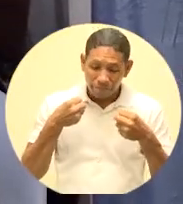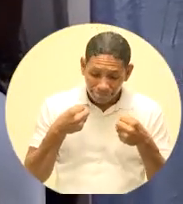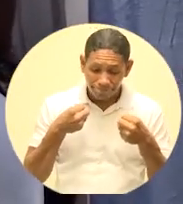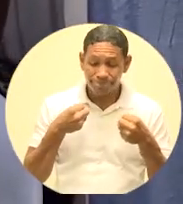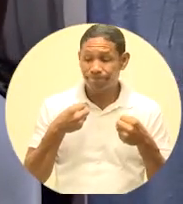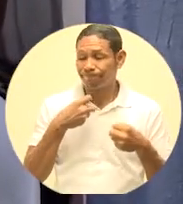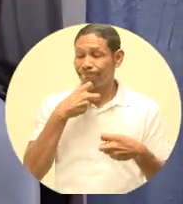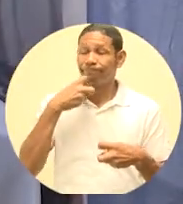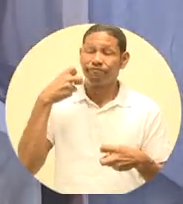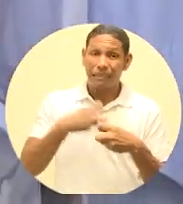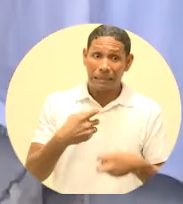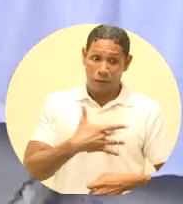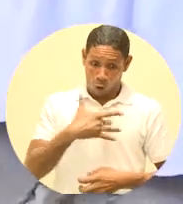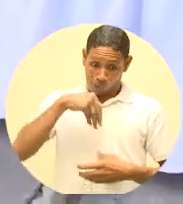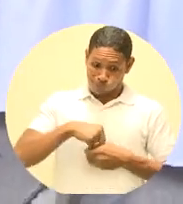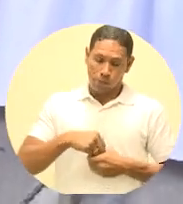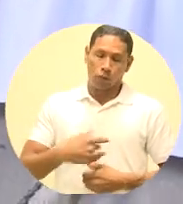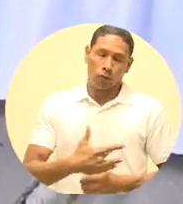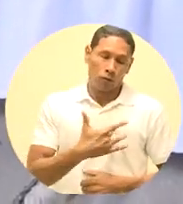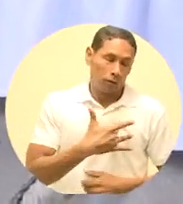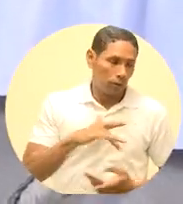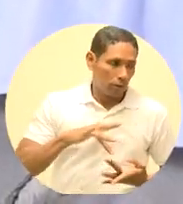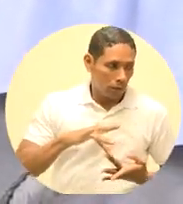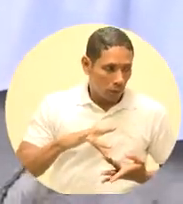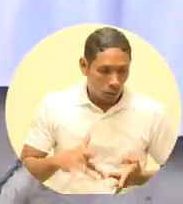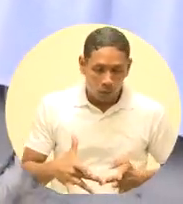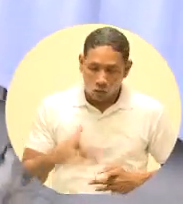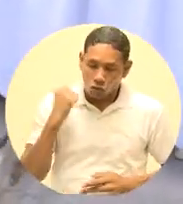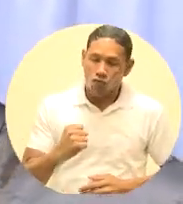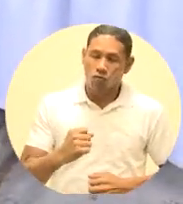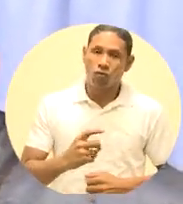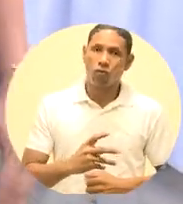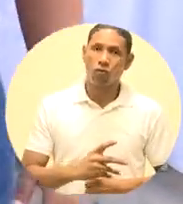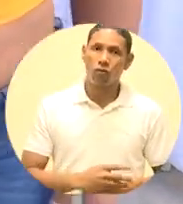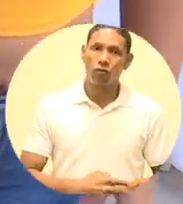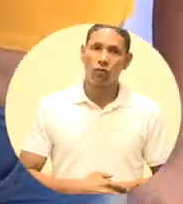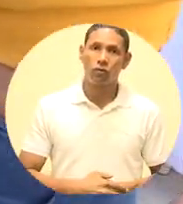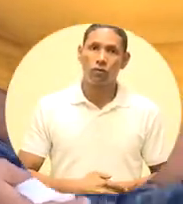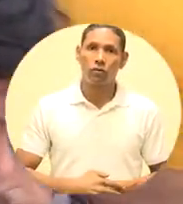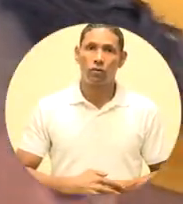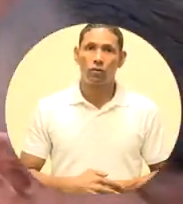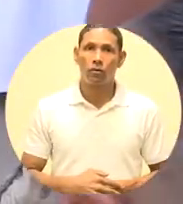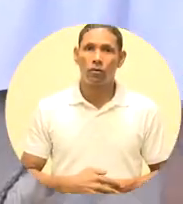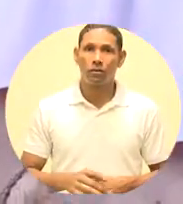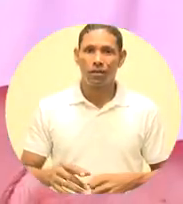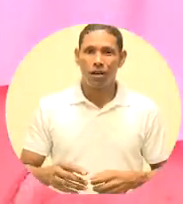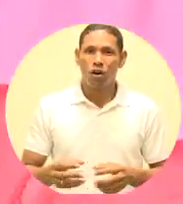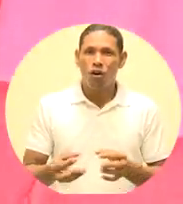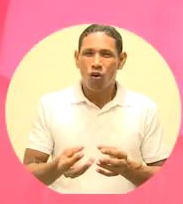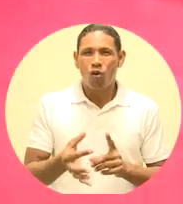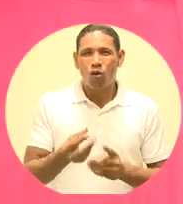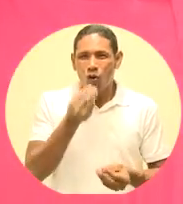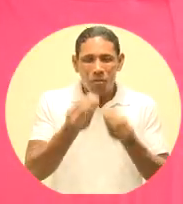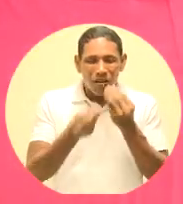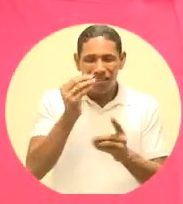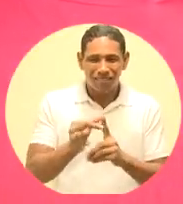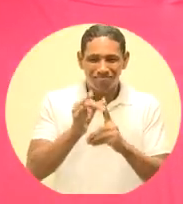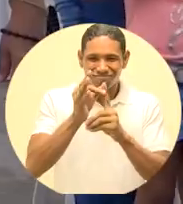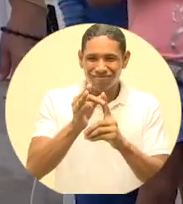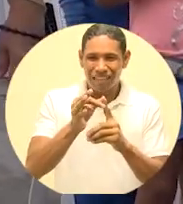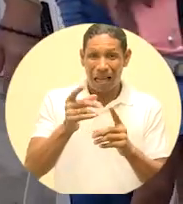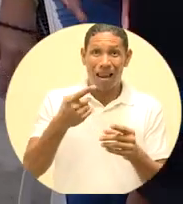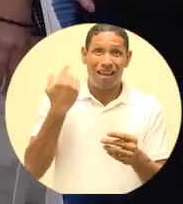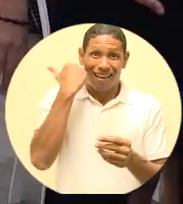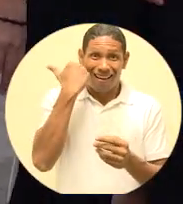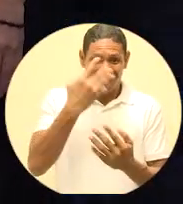la reja, solamente el que está preso es el que siente. Con una cena y entrega de